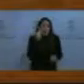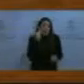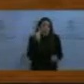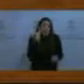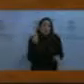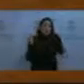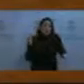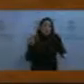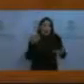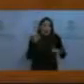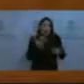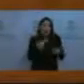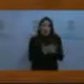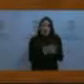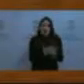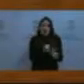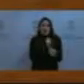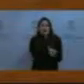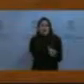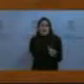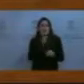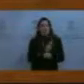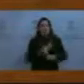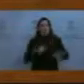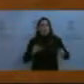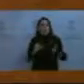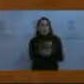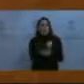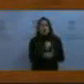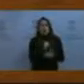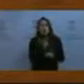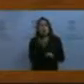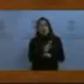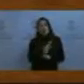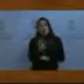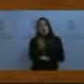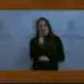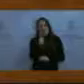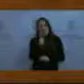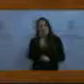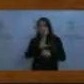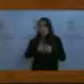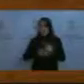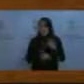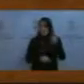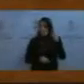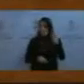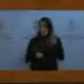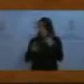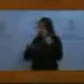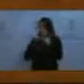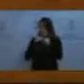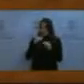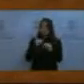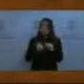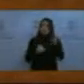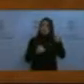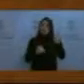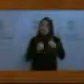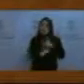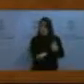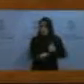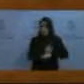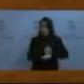espero que toda la Cámara vote a favor de la moción. Hay dos enmiendas, y concluyo, señor presidente. Una del Grupo Ciudadanos,